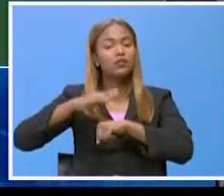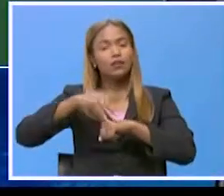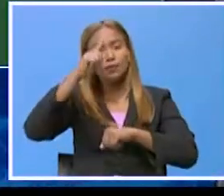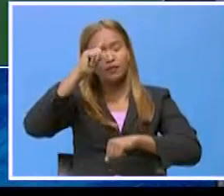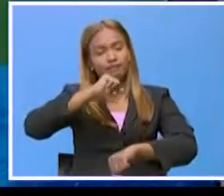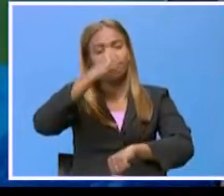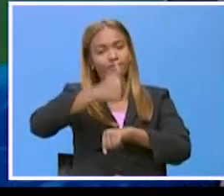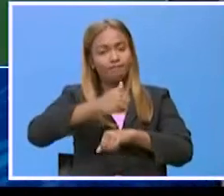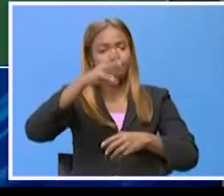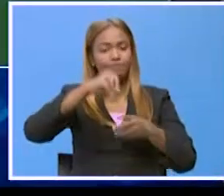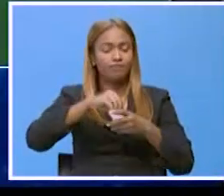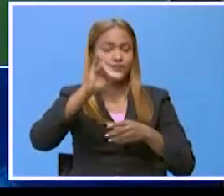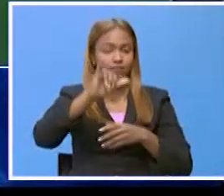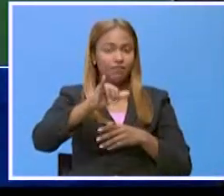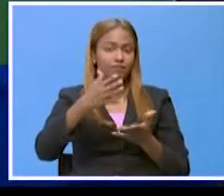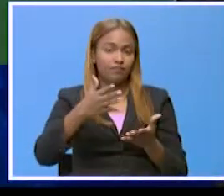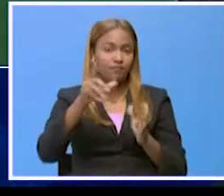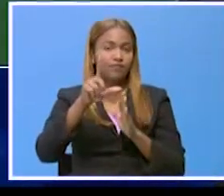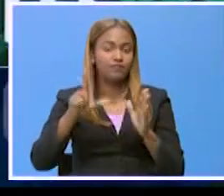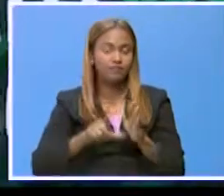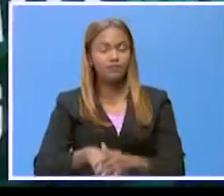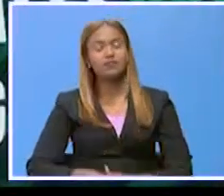sobre el particular